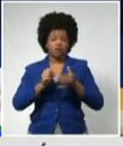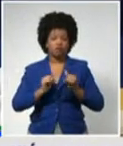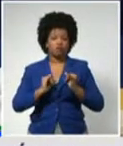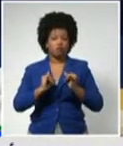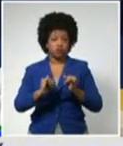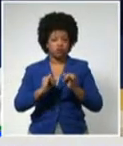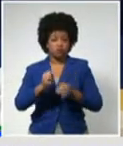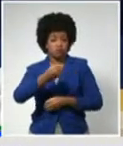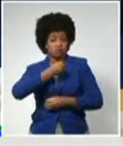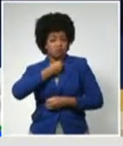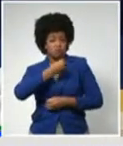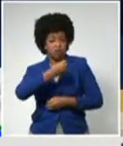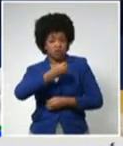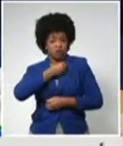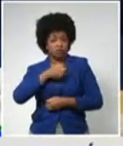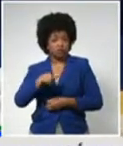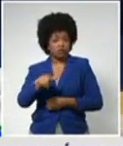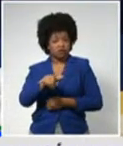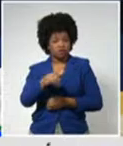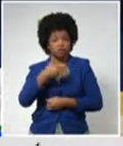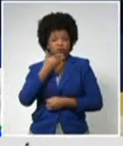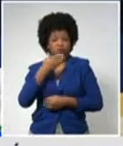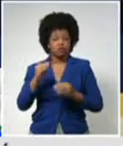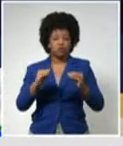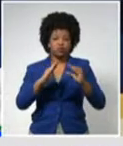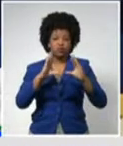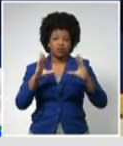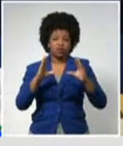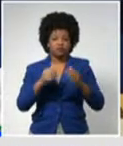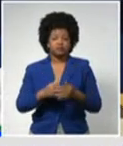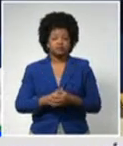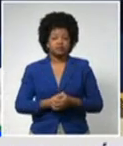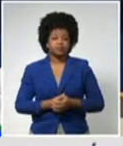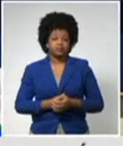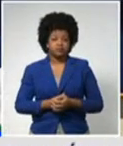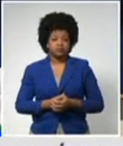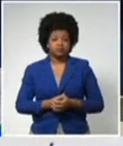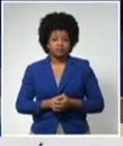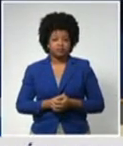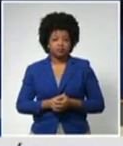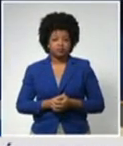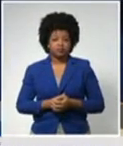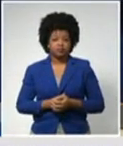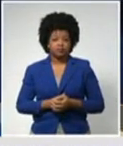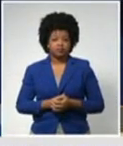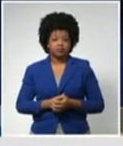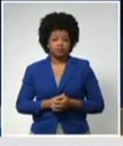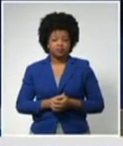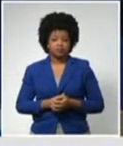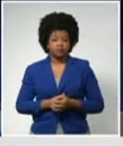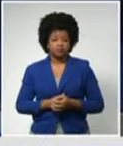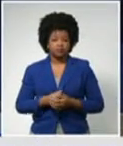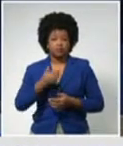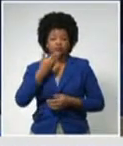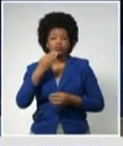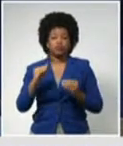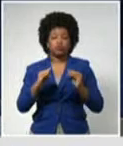que nos acompaña desde el estudio y a todas las personas que nos siguen en diferentes